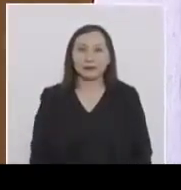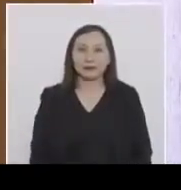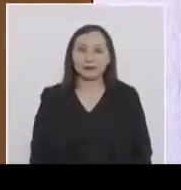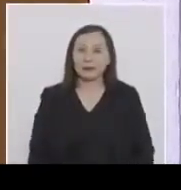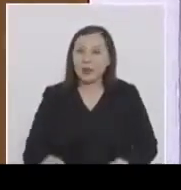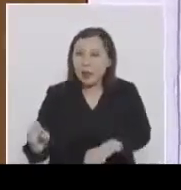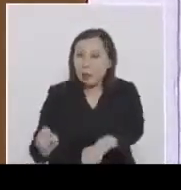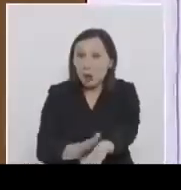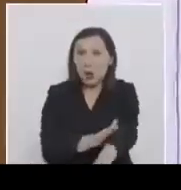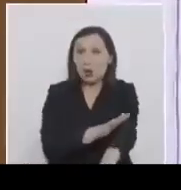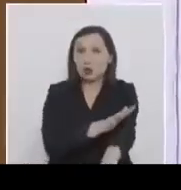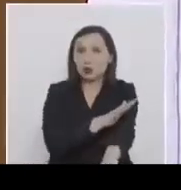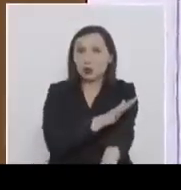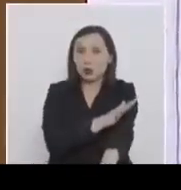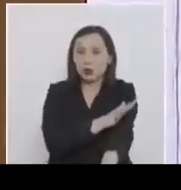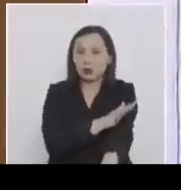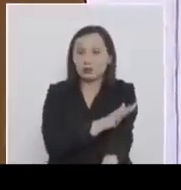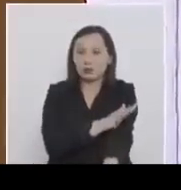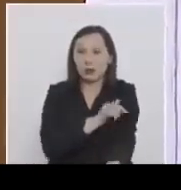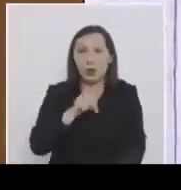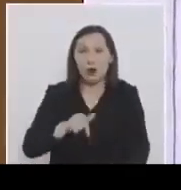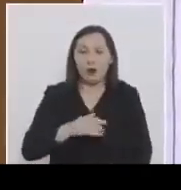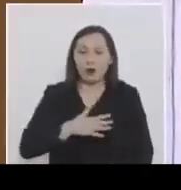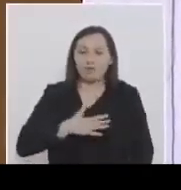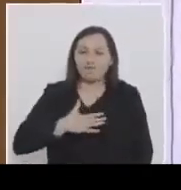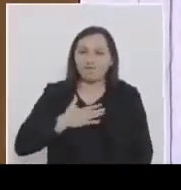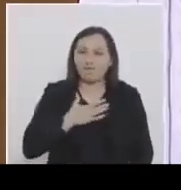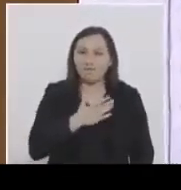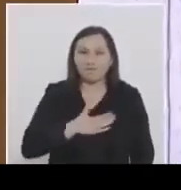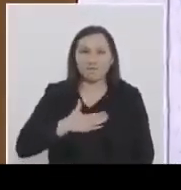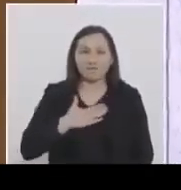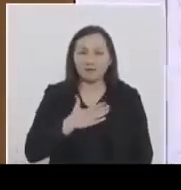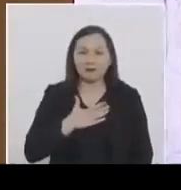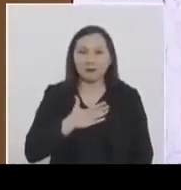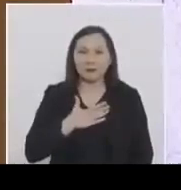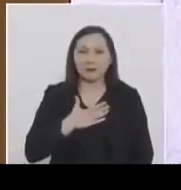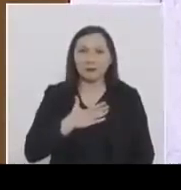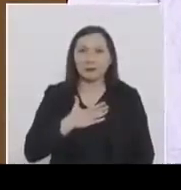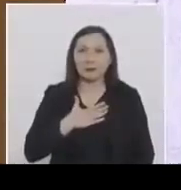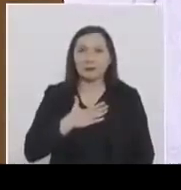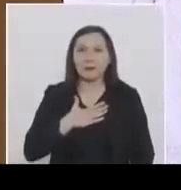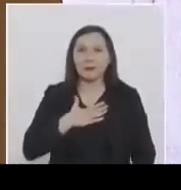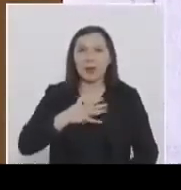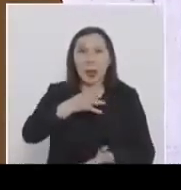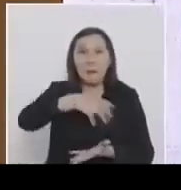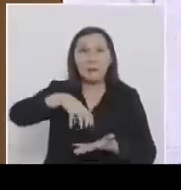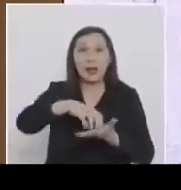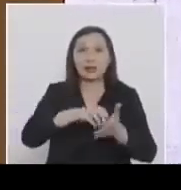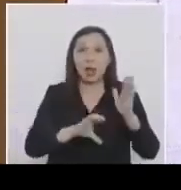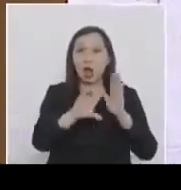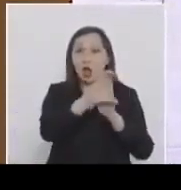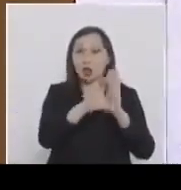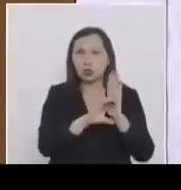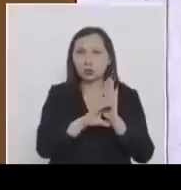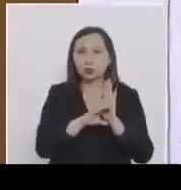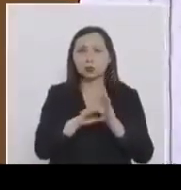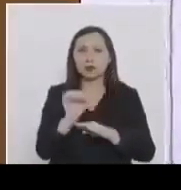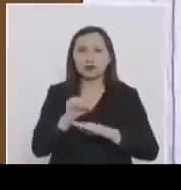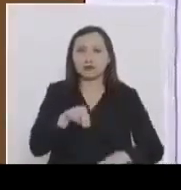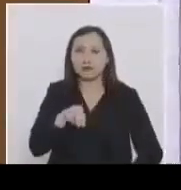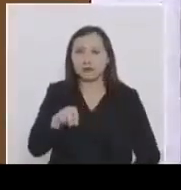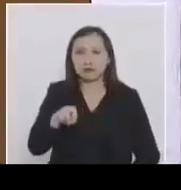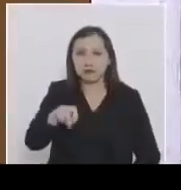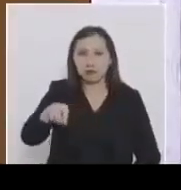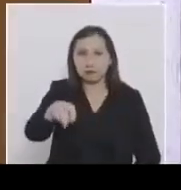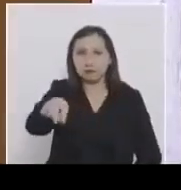La emoción que he sentido hoy día al atravesar la Plaza de la Constitución y entrar a